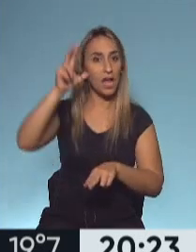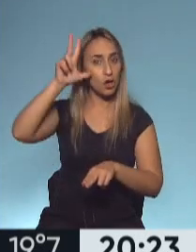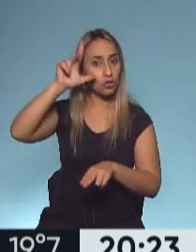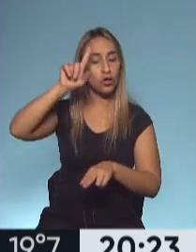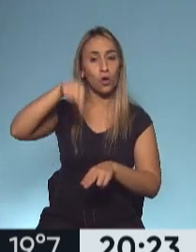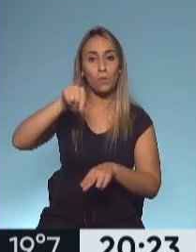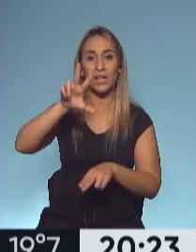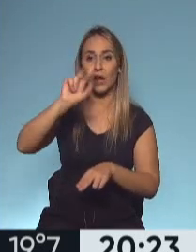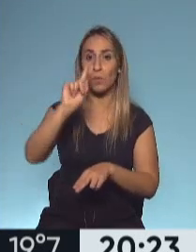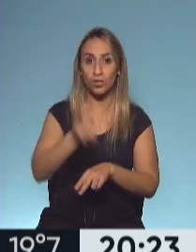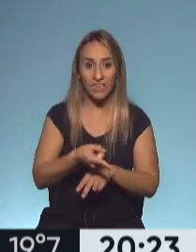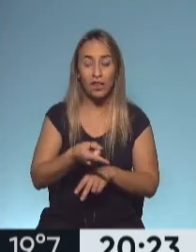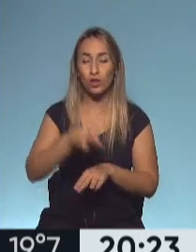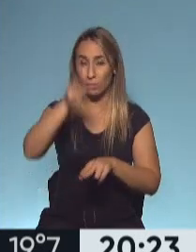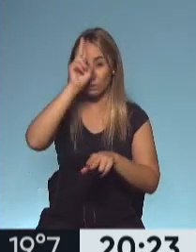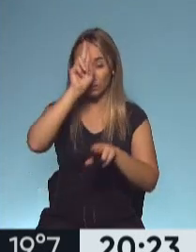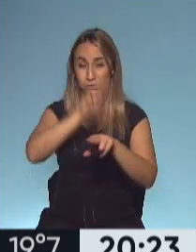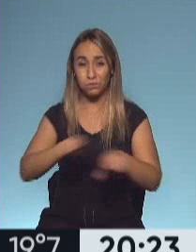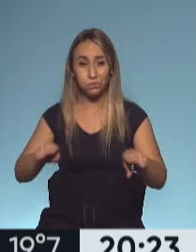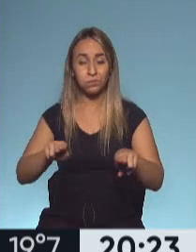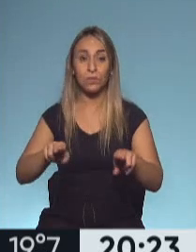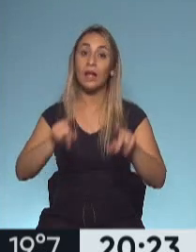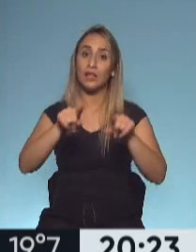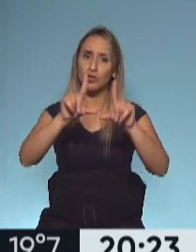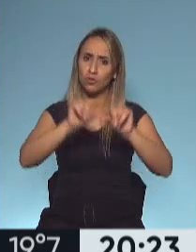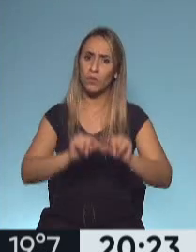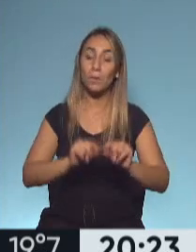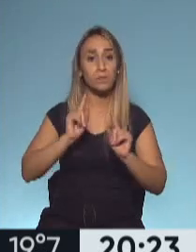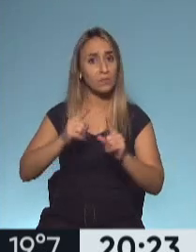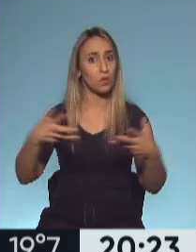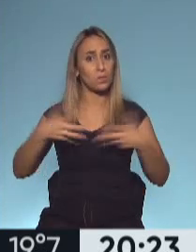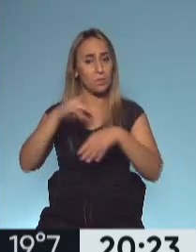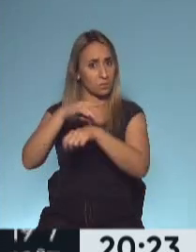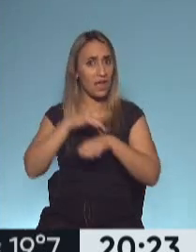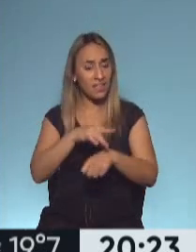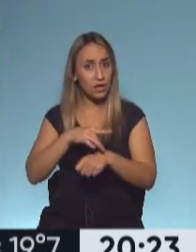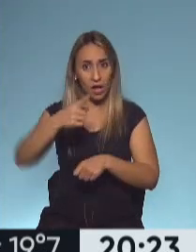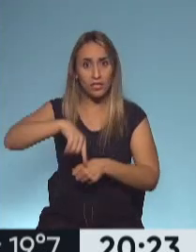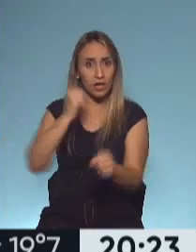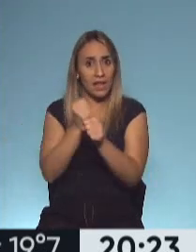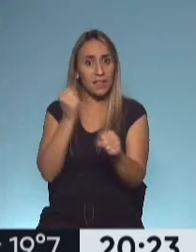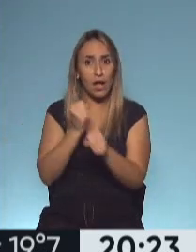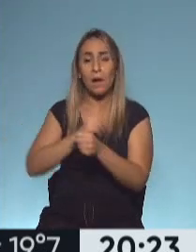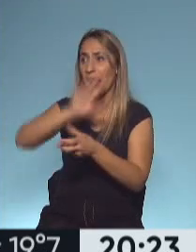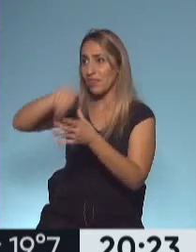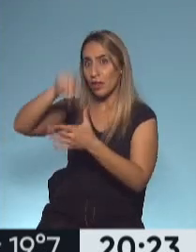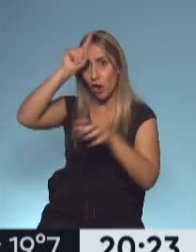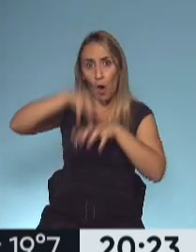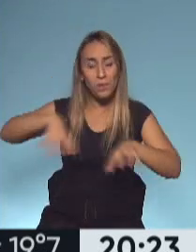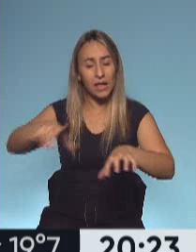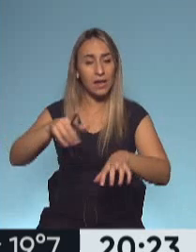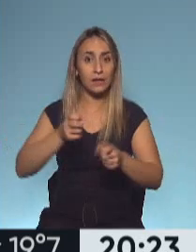68,3%. Estos son los números. De esto habla la comunidad médica, los trabajadores de la salud, que expresan